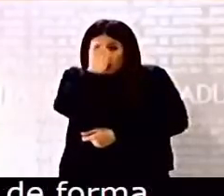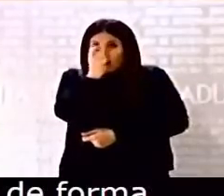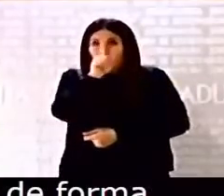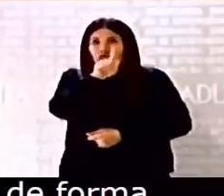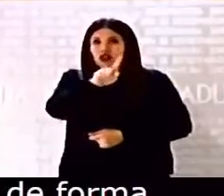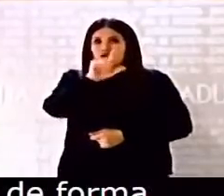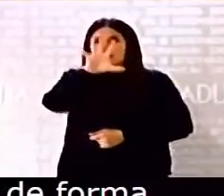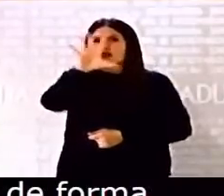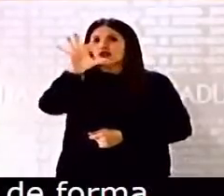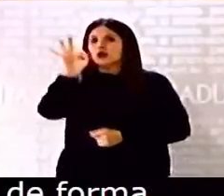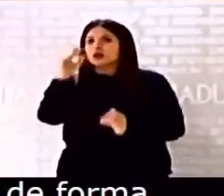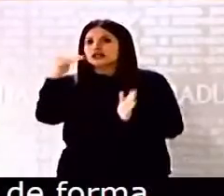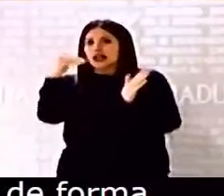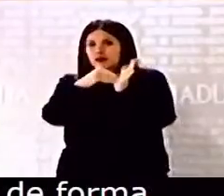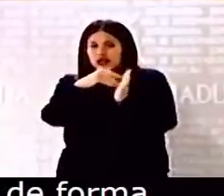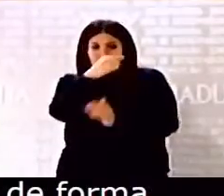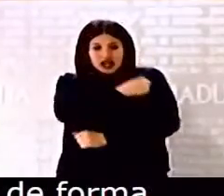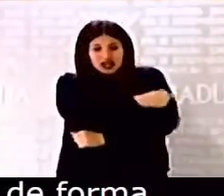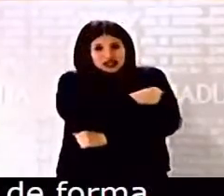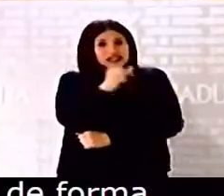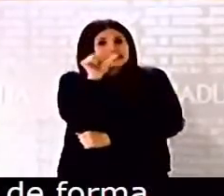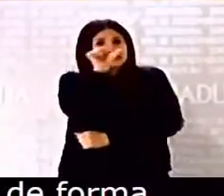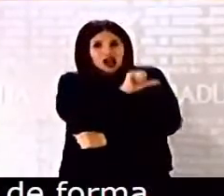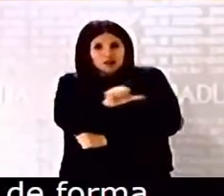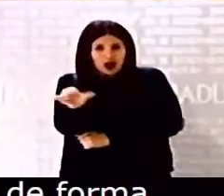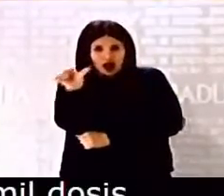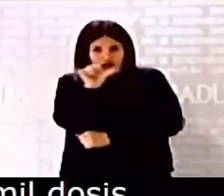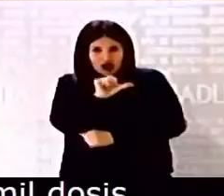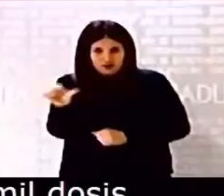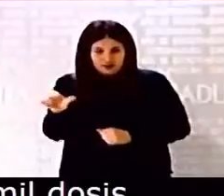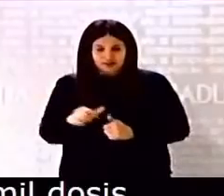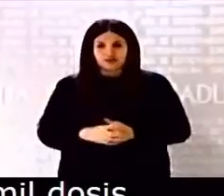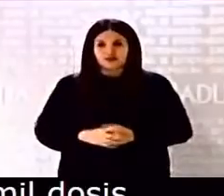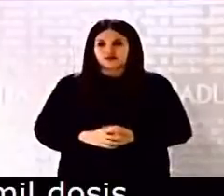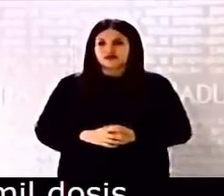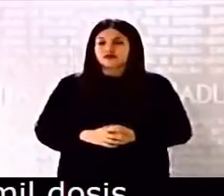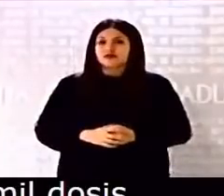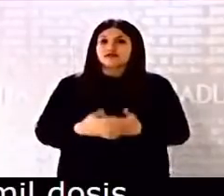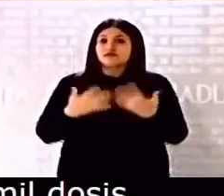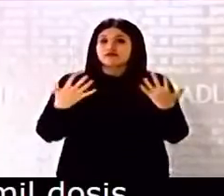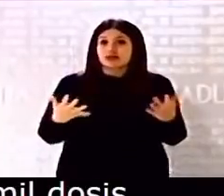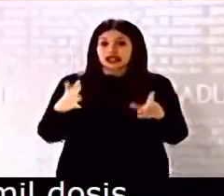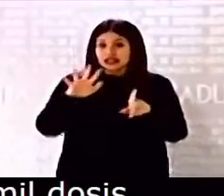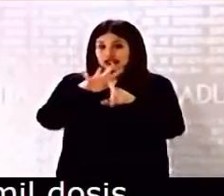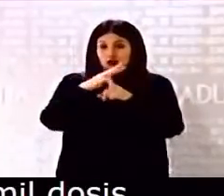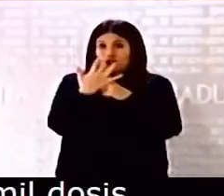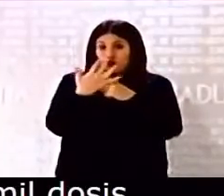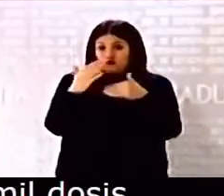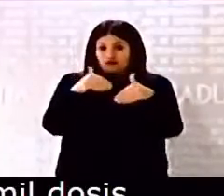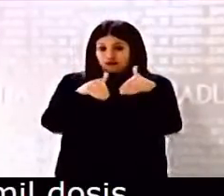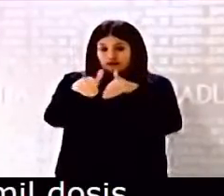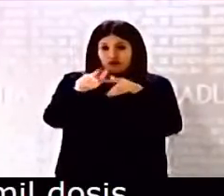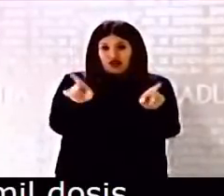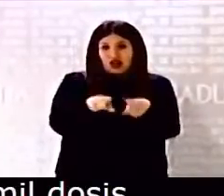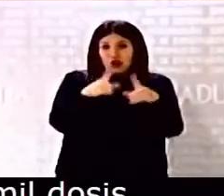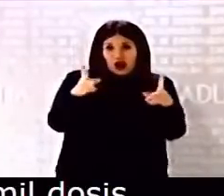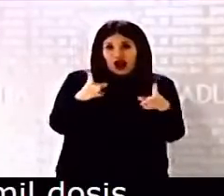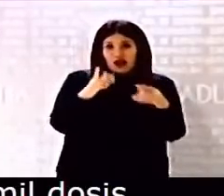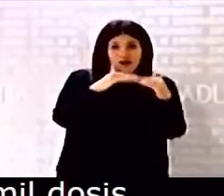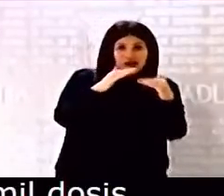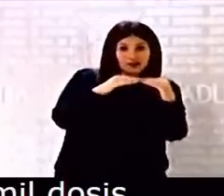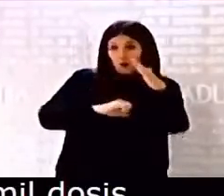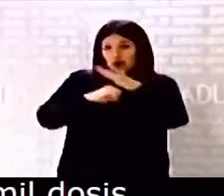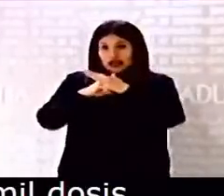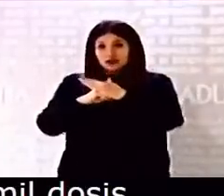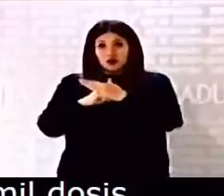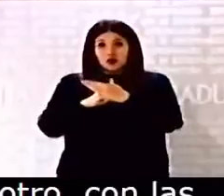150.000 dosis semanales. En cualquier caso, en un escenario o en el otro, con las